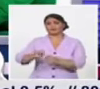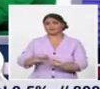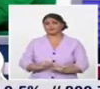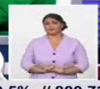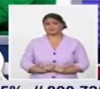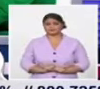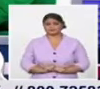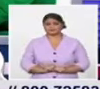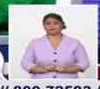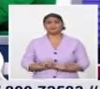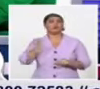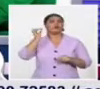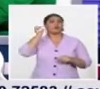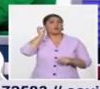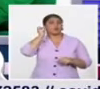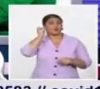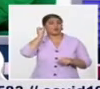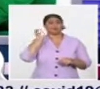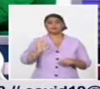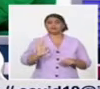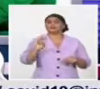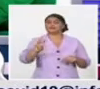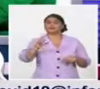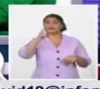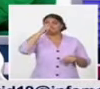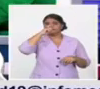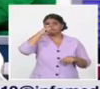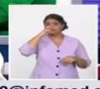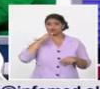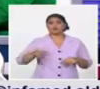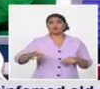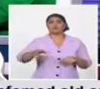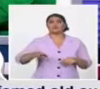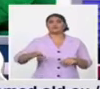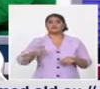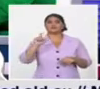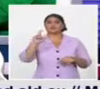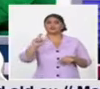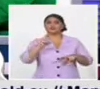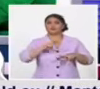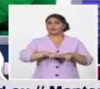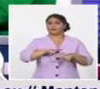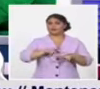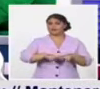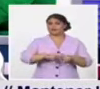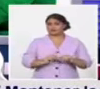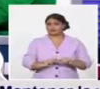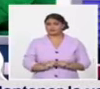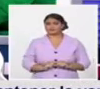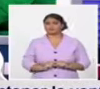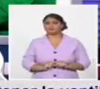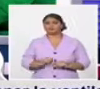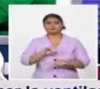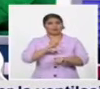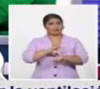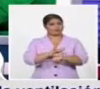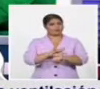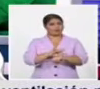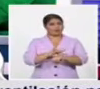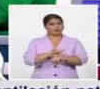paciente de 83 años de edad del municipio Centro Habana, también con antecedentes de hipertensión